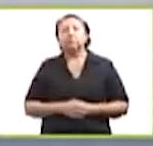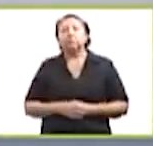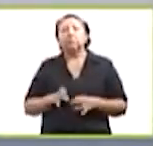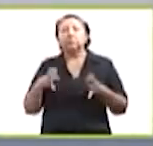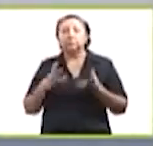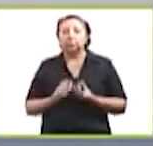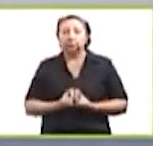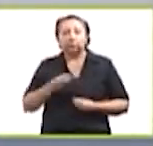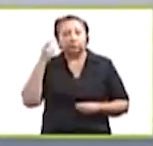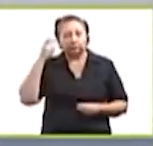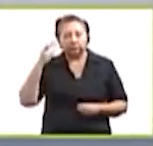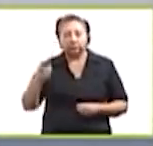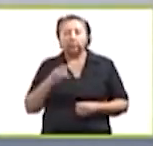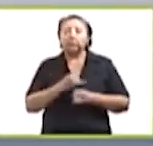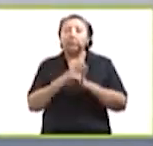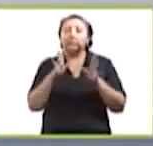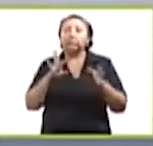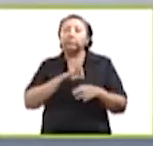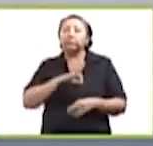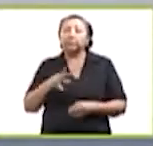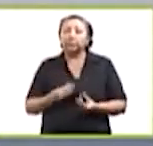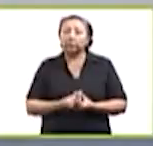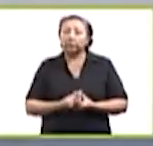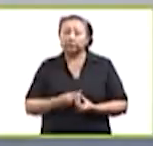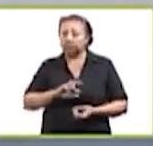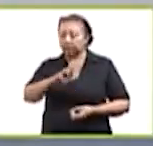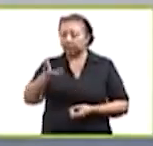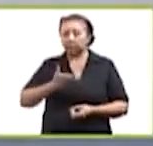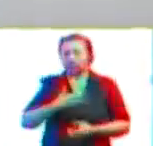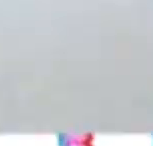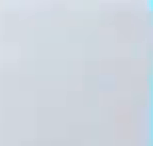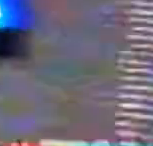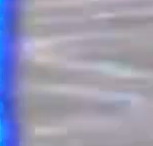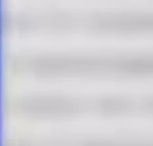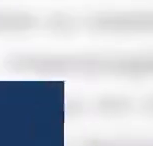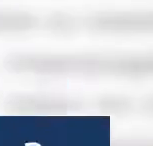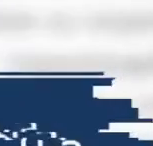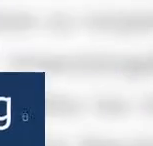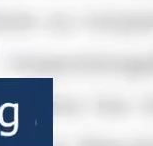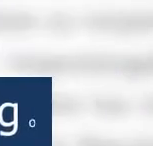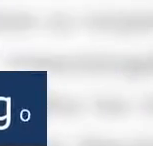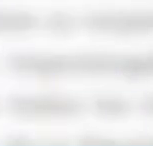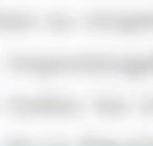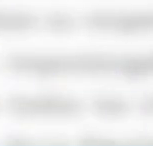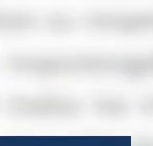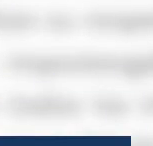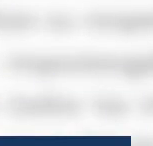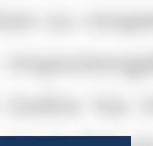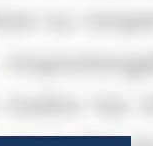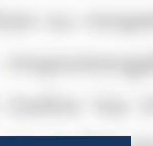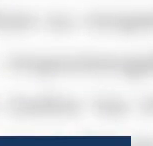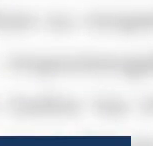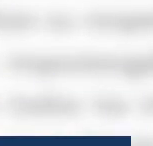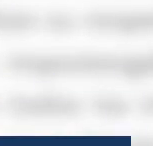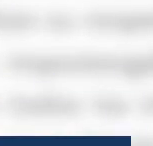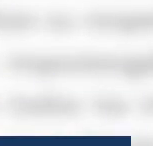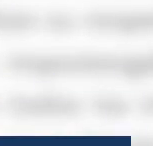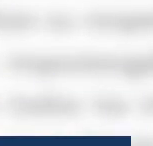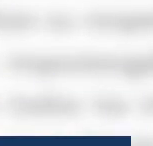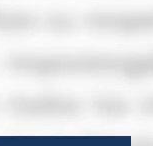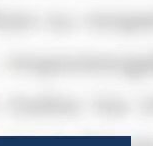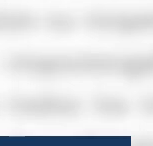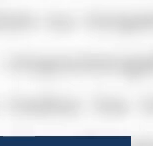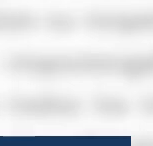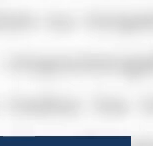la Federación, lo que representará complicaciones para el Estado. Los gobernadores de 9 entidades que forman la Alianza